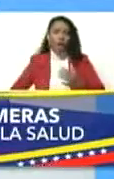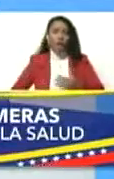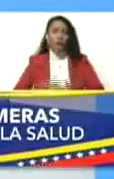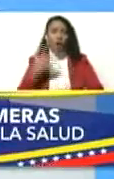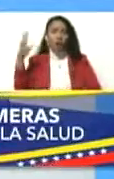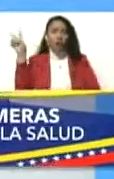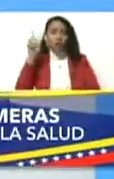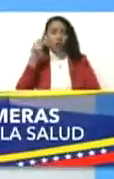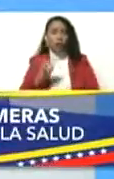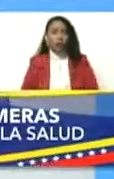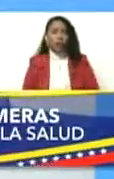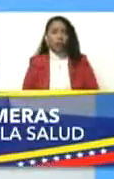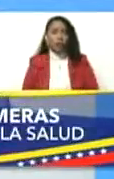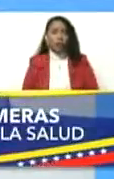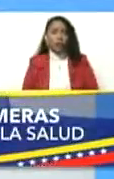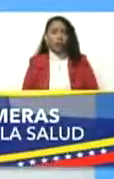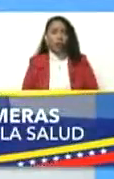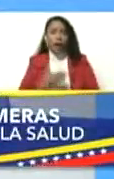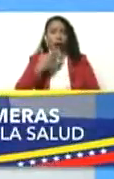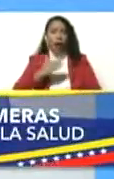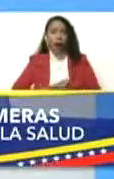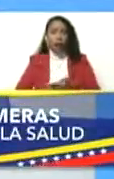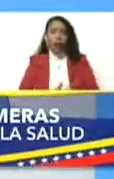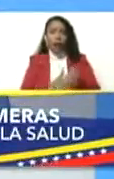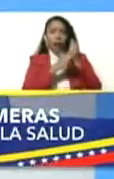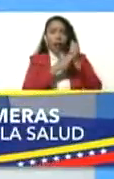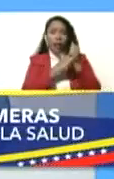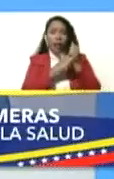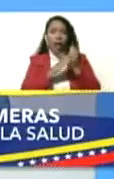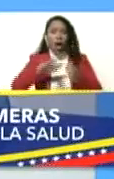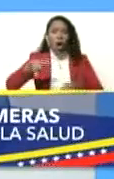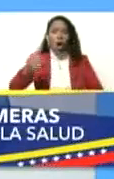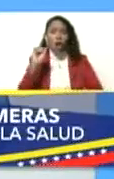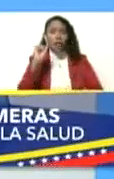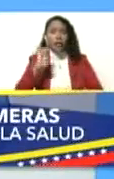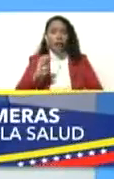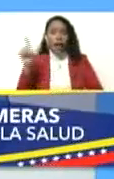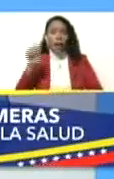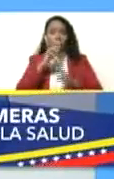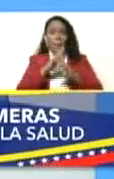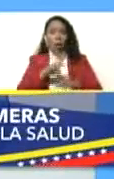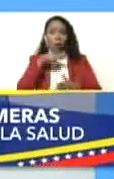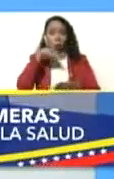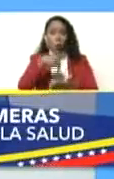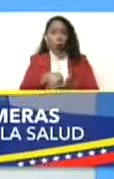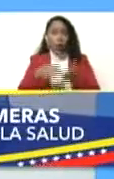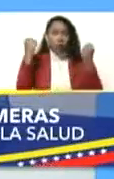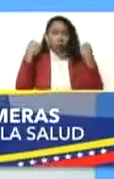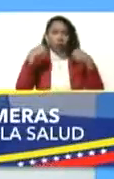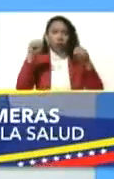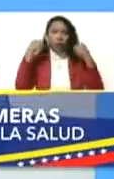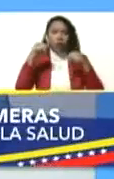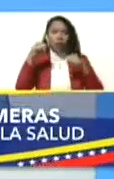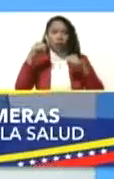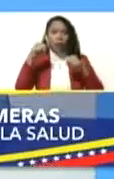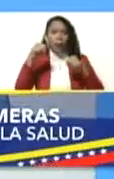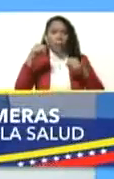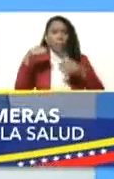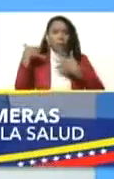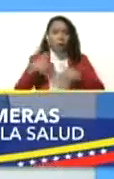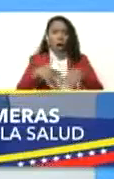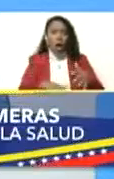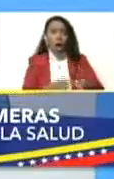Venezuela. En la carta dirigida a José Ángel Gómez, en respuesta al nombramiento de practicante del Ejército Libertador en